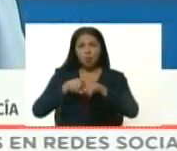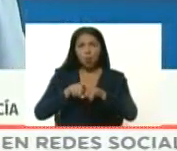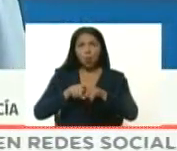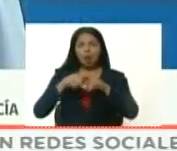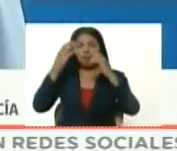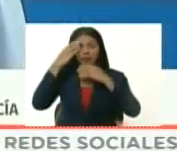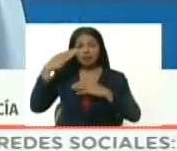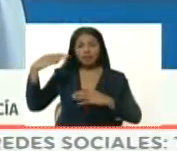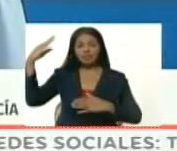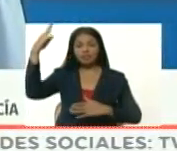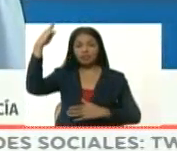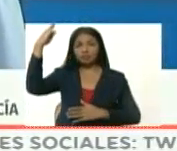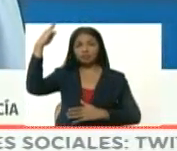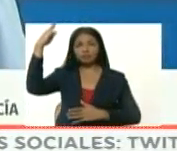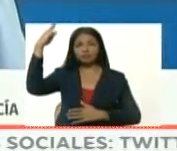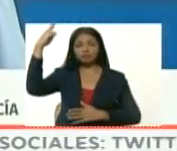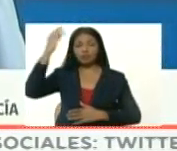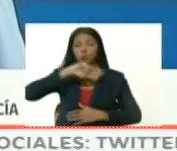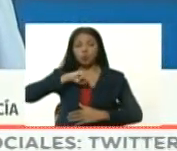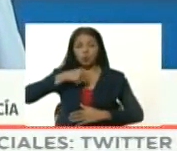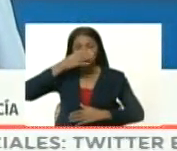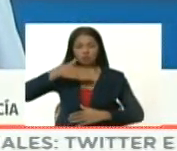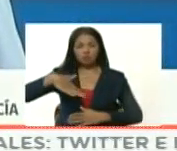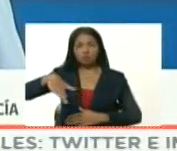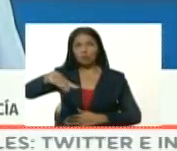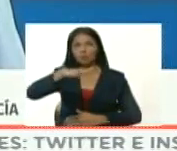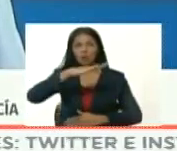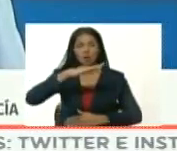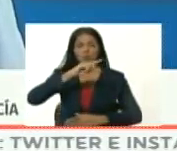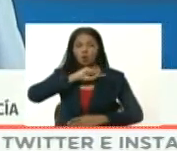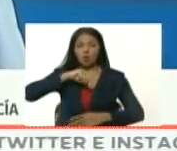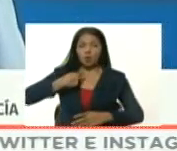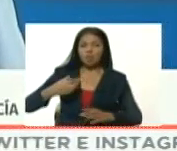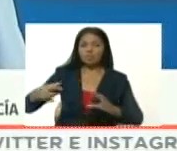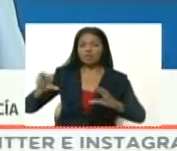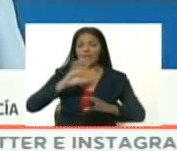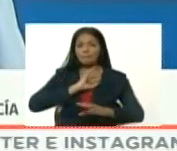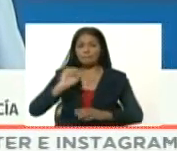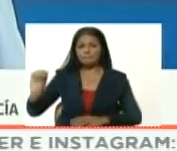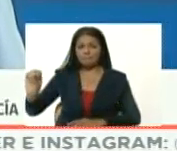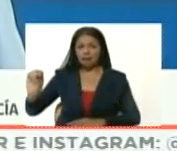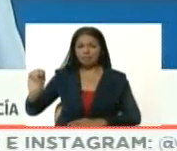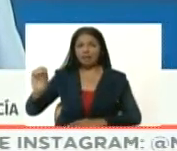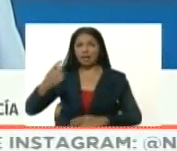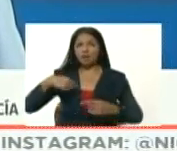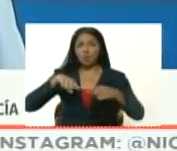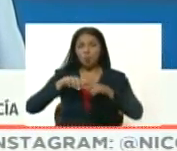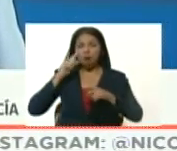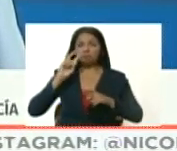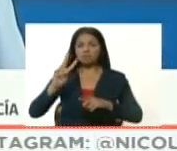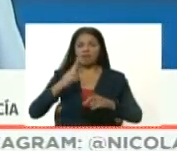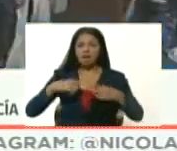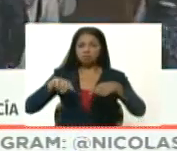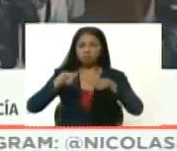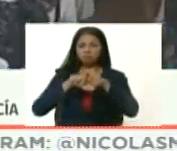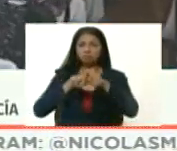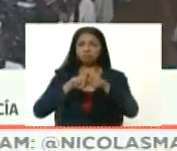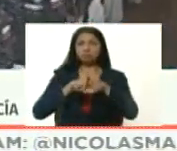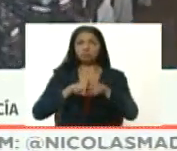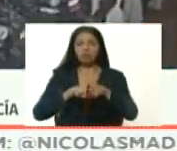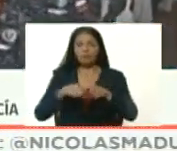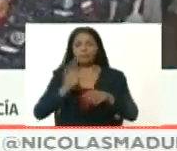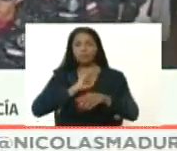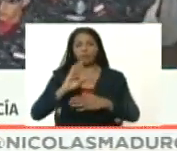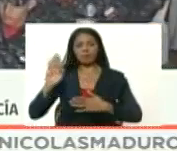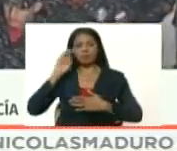Dios, nuestro pueblo y nuestra patria así se lo reconozcan por autoridad